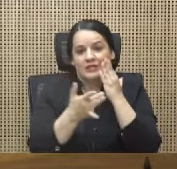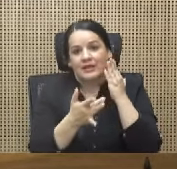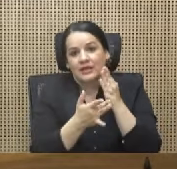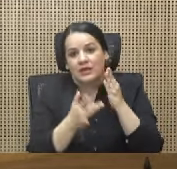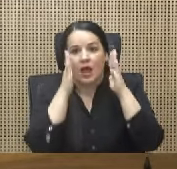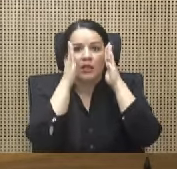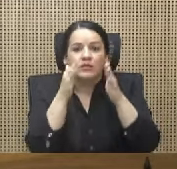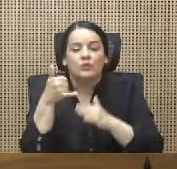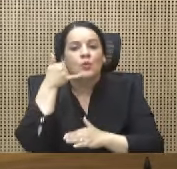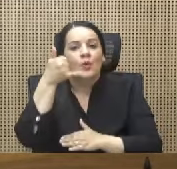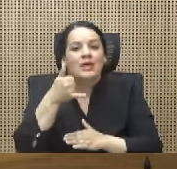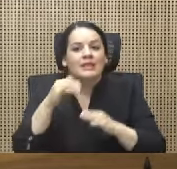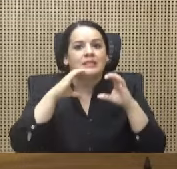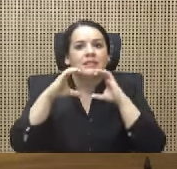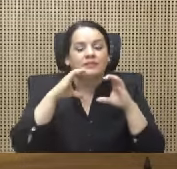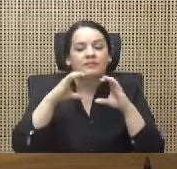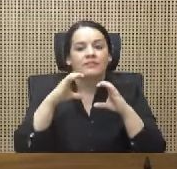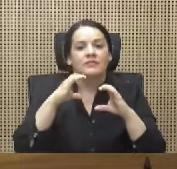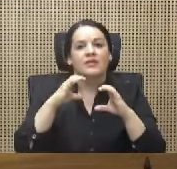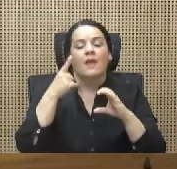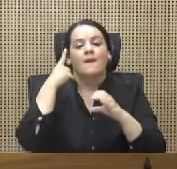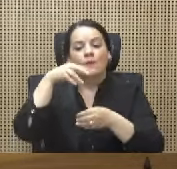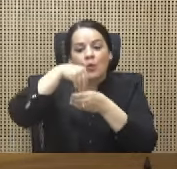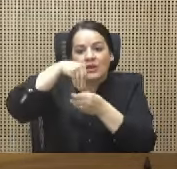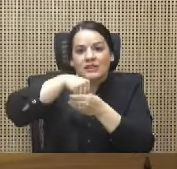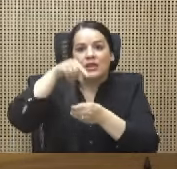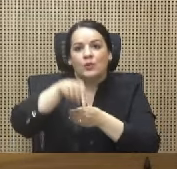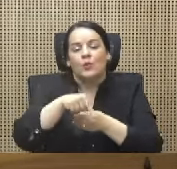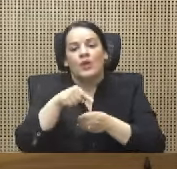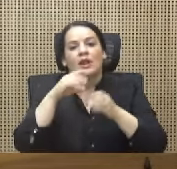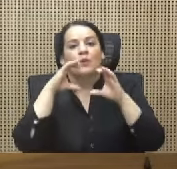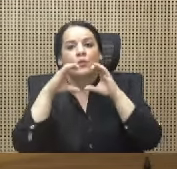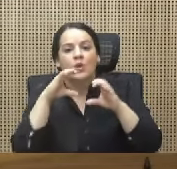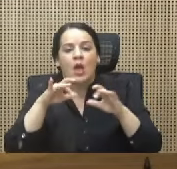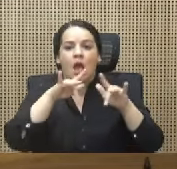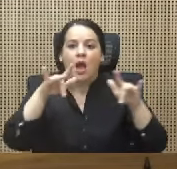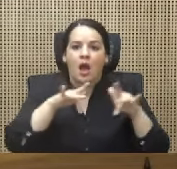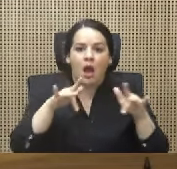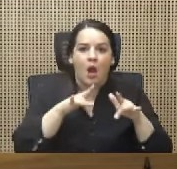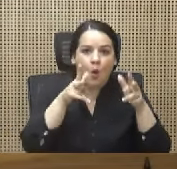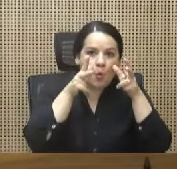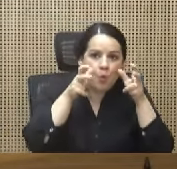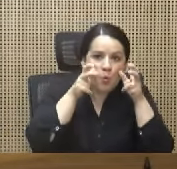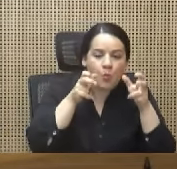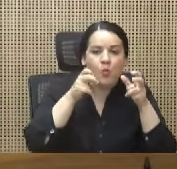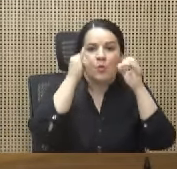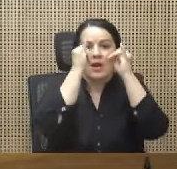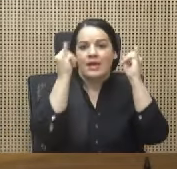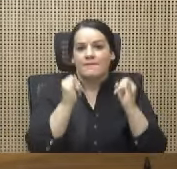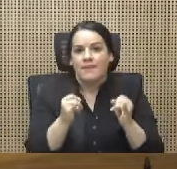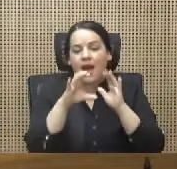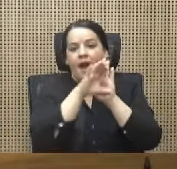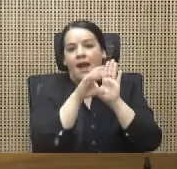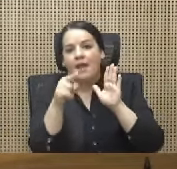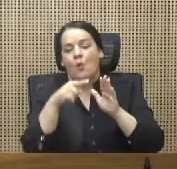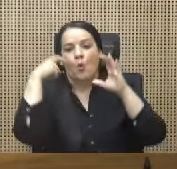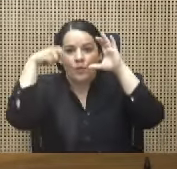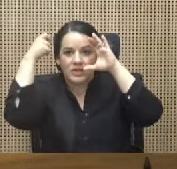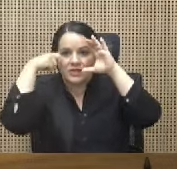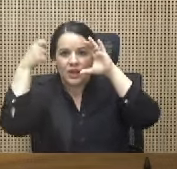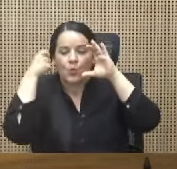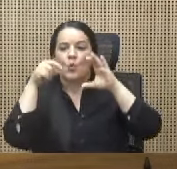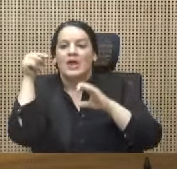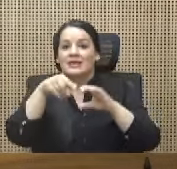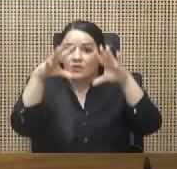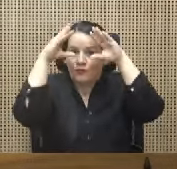de las comunicaciones, con excepción del contenido de la comunicación, ya sea audio, imagen o video. Que dicha información técnica, a su vez,